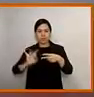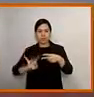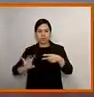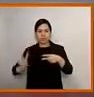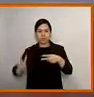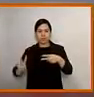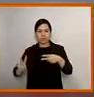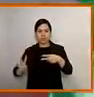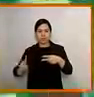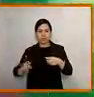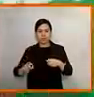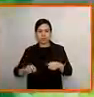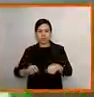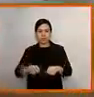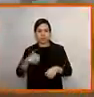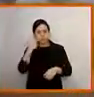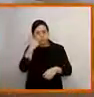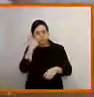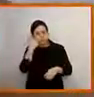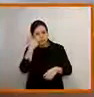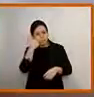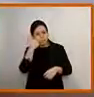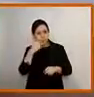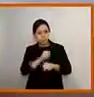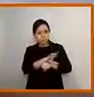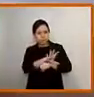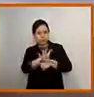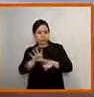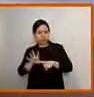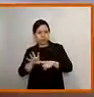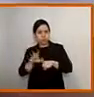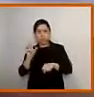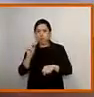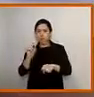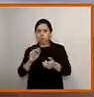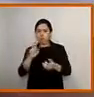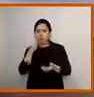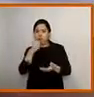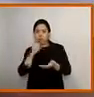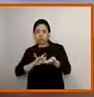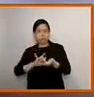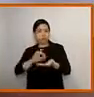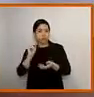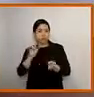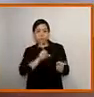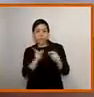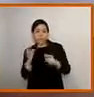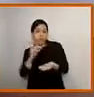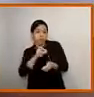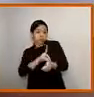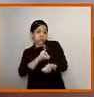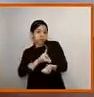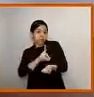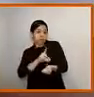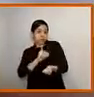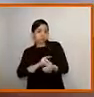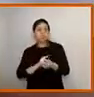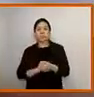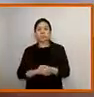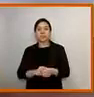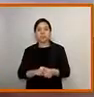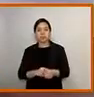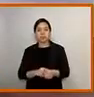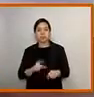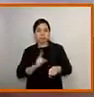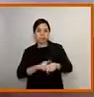y 82. Si presentas algún síntoma relacionado con el COVID, no te automediques, busca ayuda médica de inmediato. Y llegó el momento